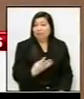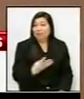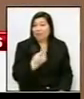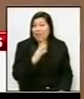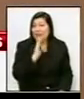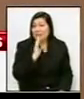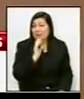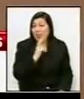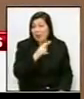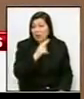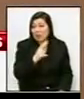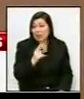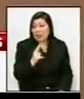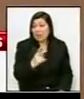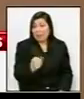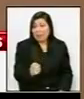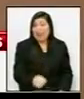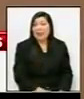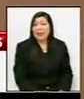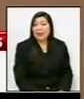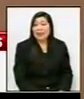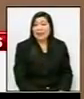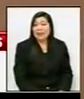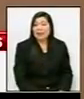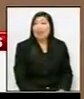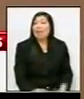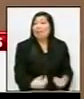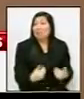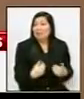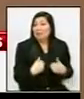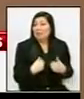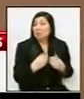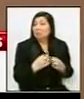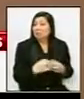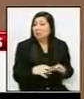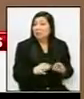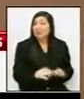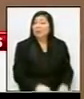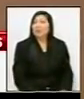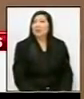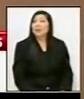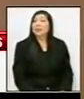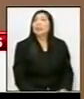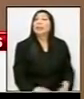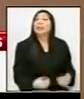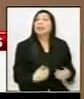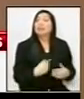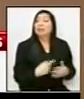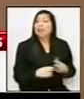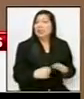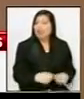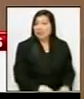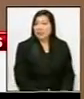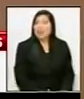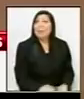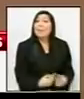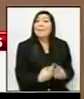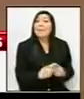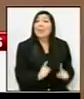el congresista Velázquez, que es quien tiene un fundamento, es un fundamento que lo tenemos que considerar,